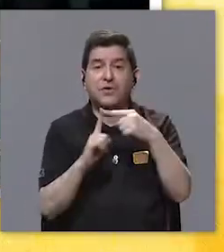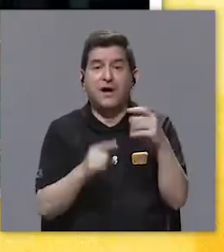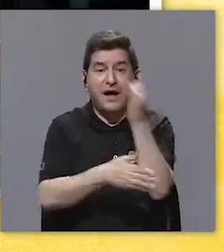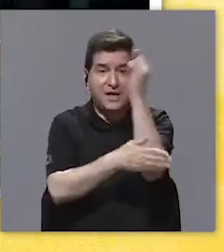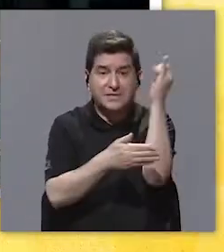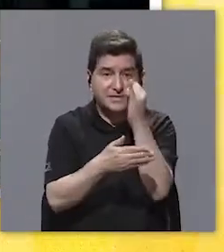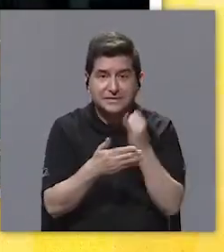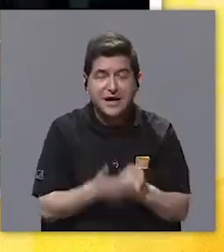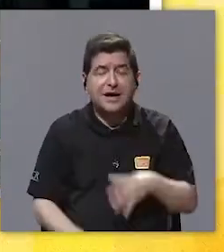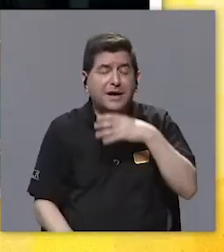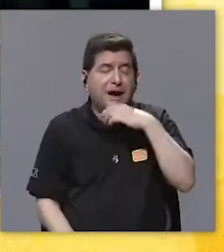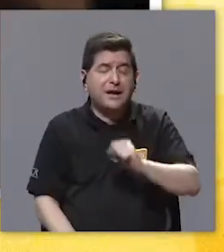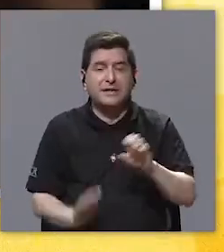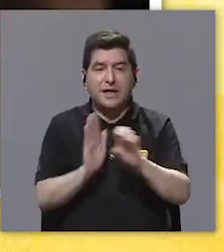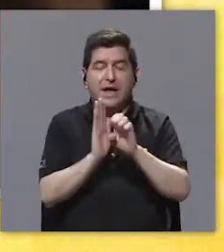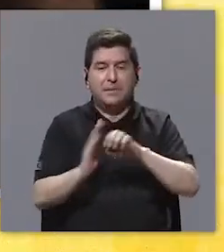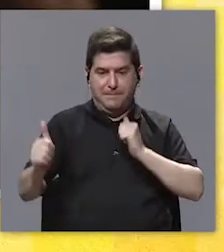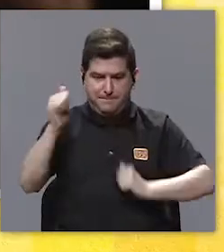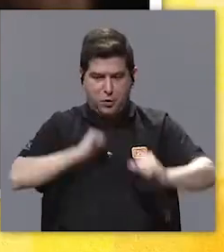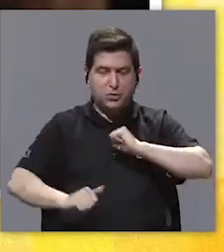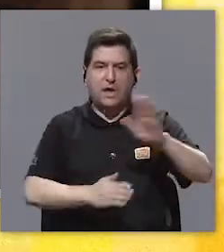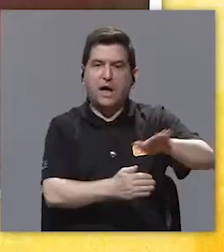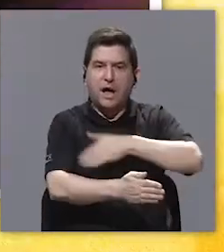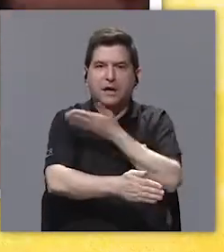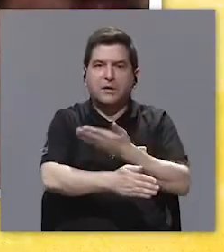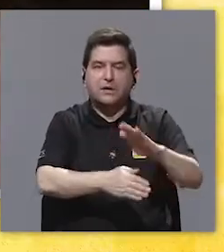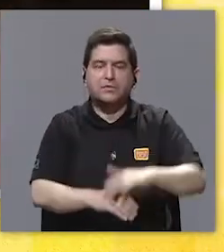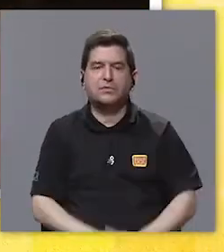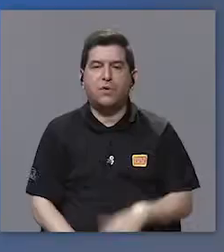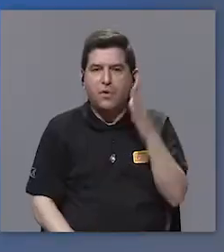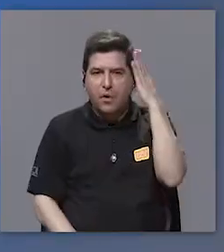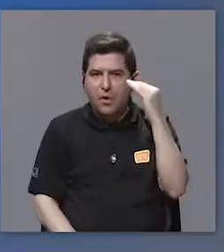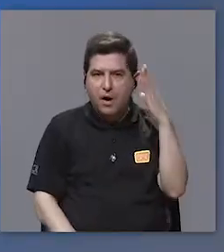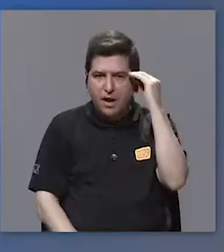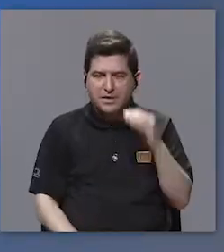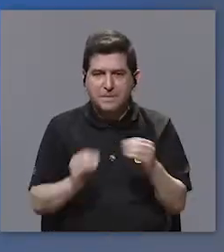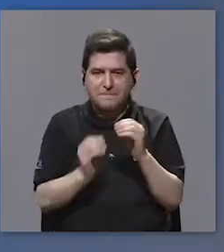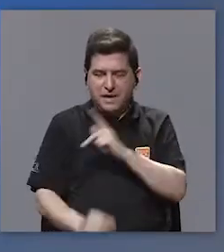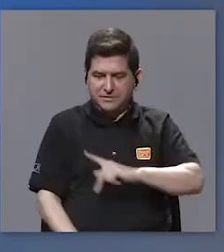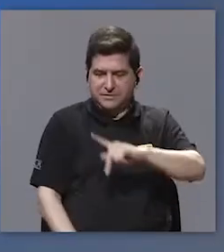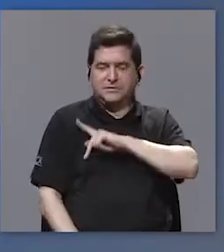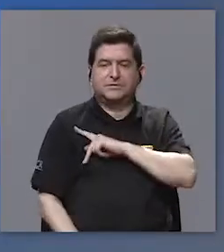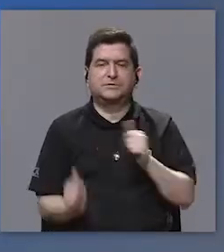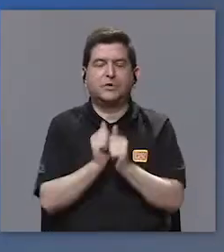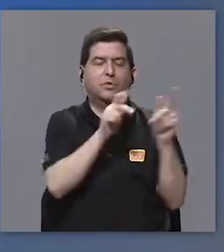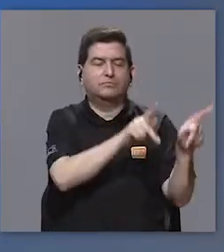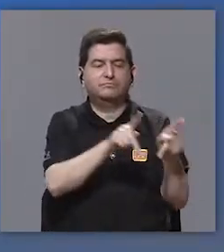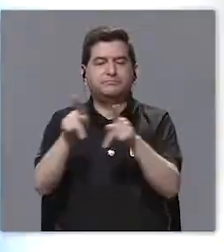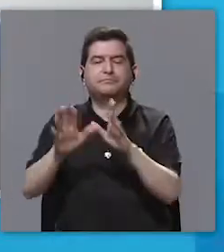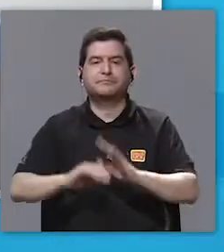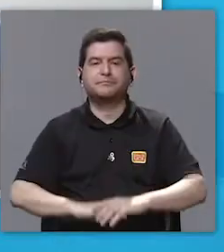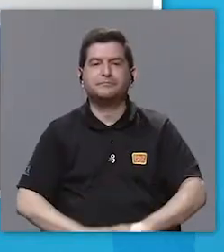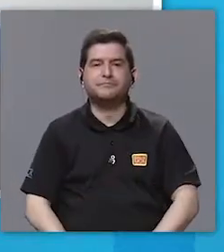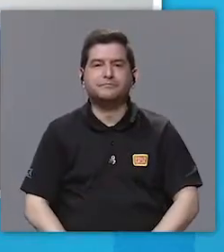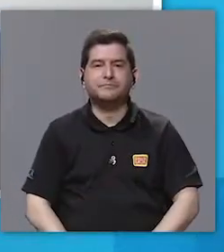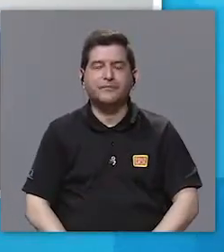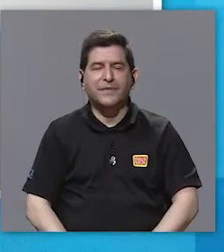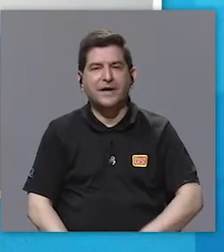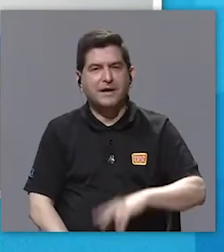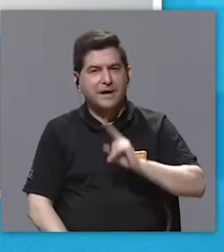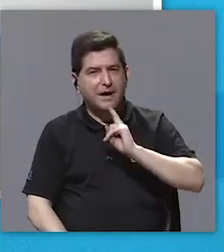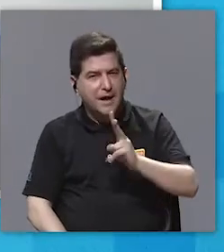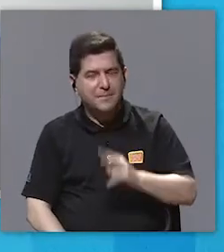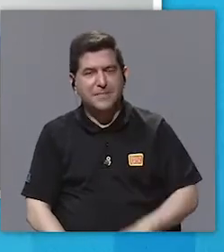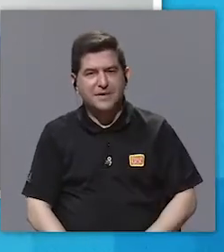a las artes más antiguas como el teatro o la música creando una experiencia más personal con la audiencia realmente